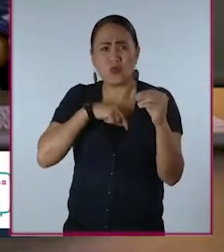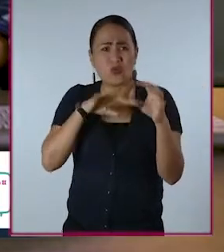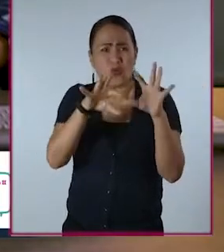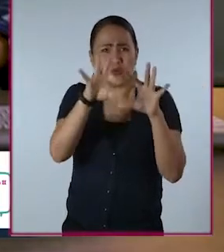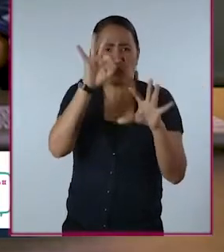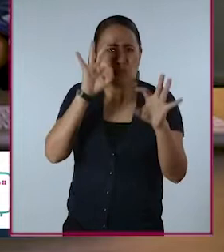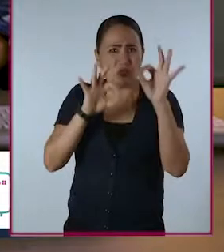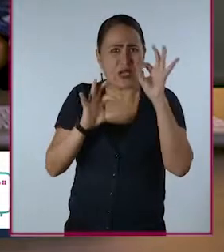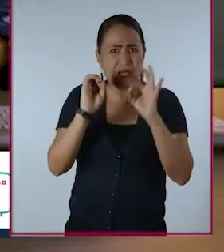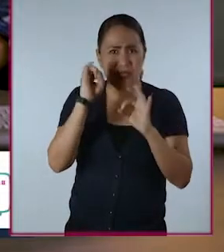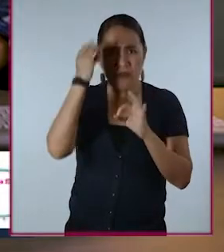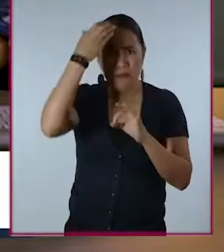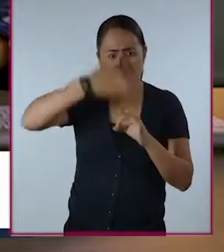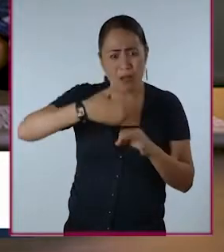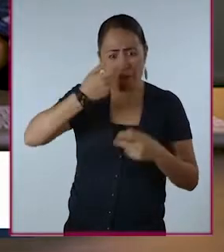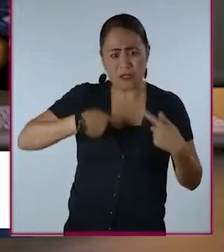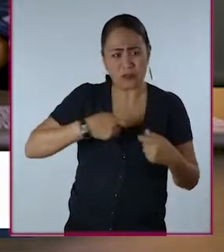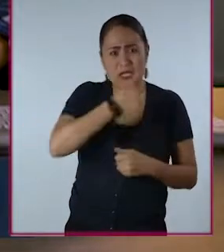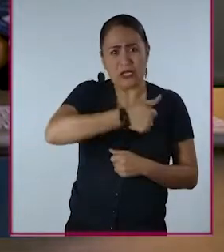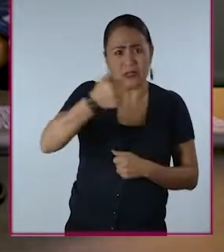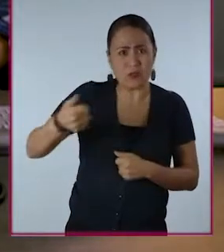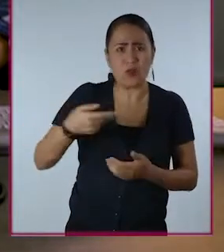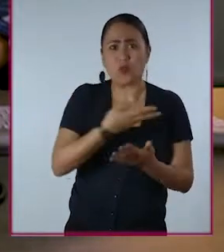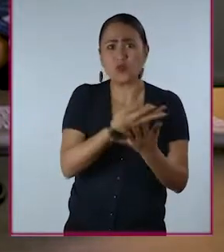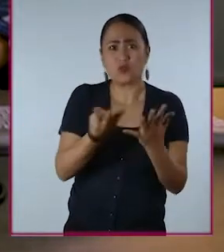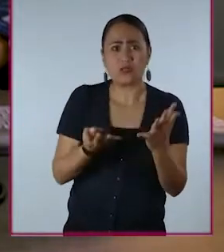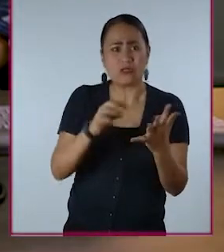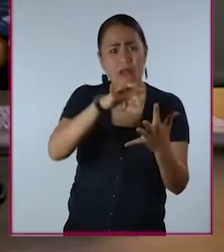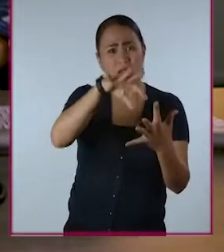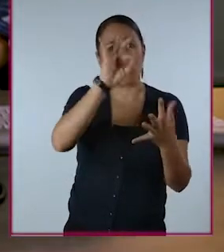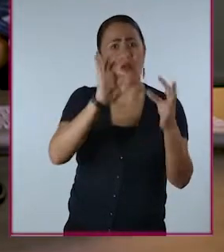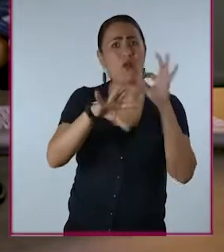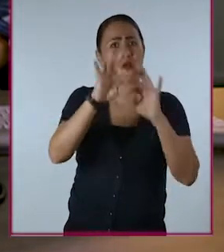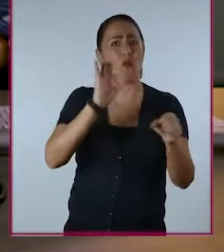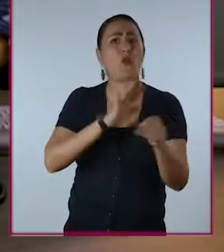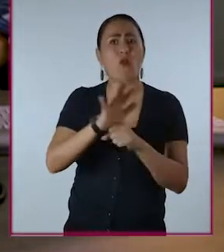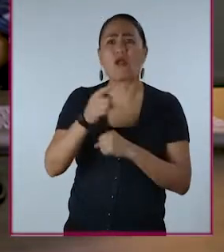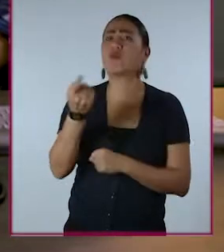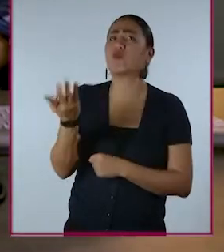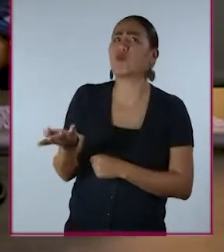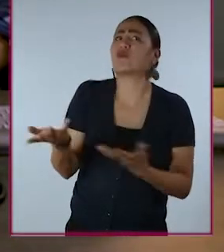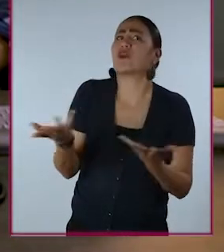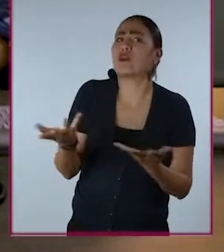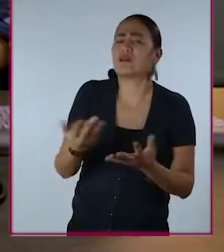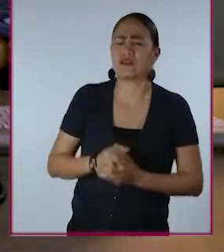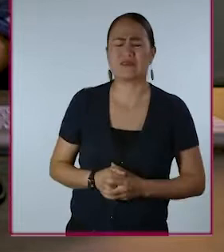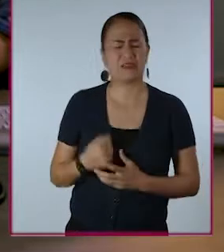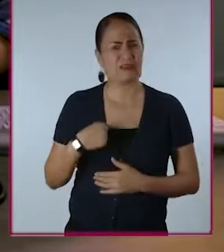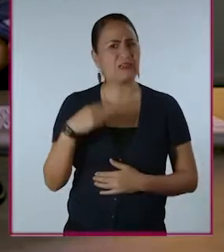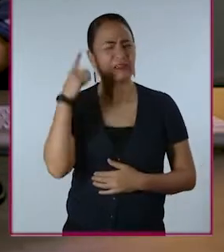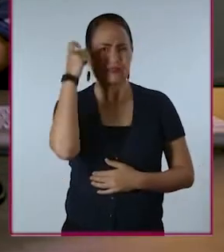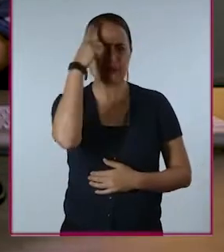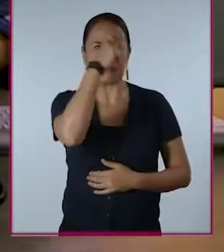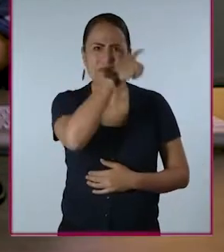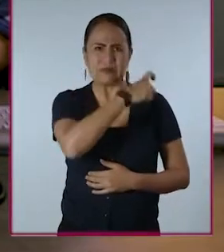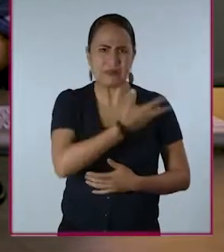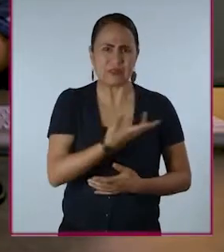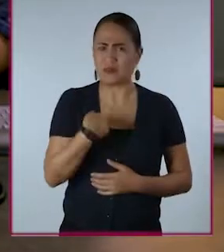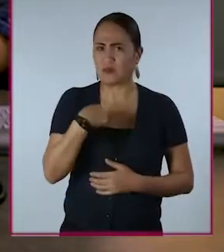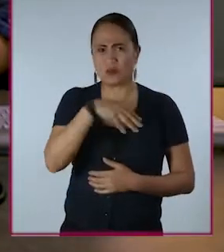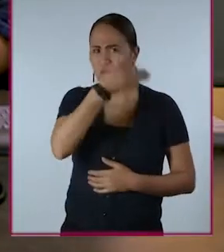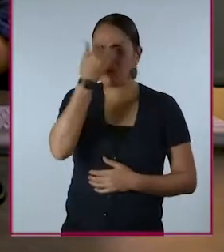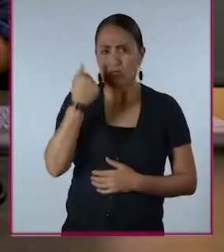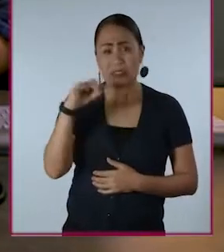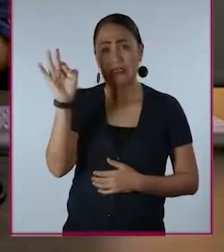par de imágenes por persona. ¿Cuáles escogerían ustedes? ¿Tú con qué te quedarías, Shadani? Uy, está difícil. No sé.